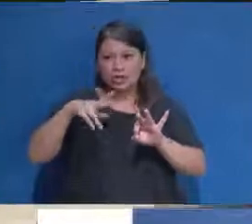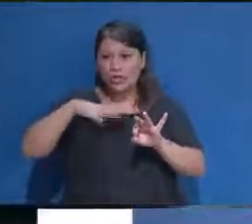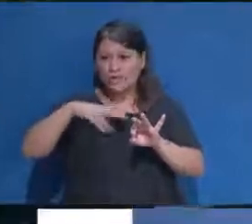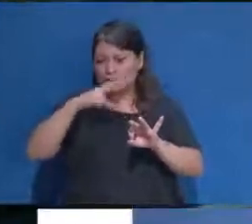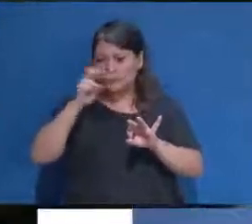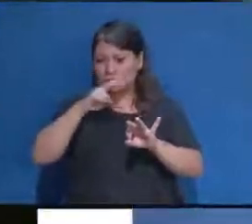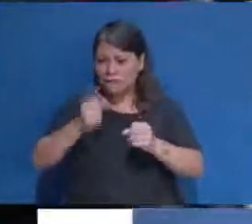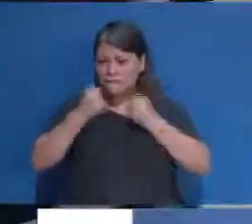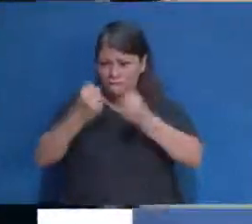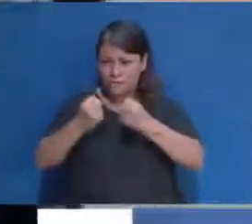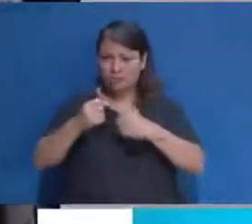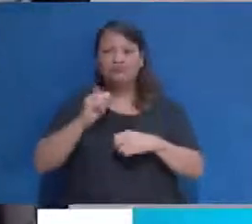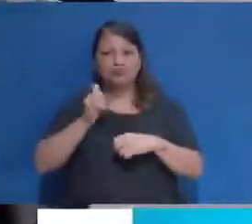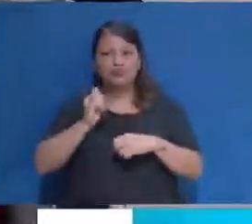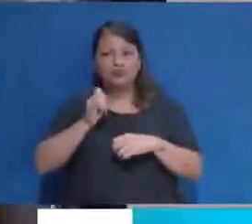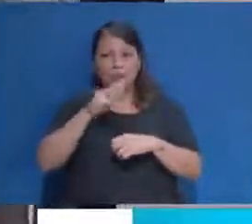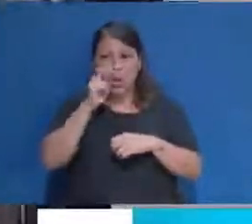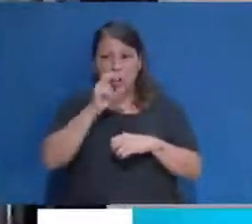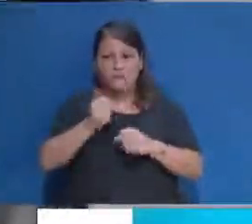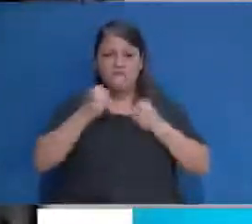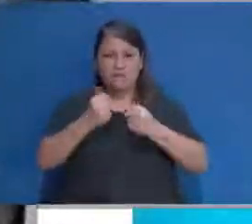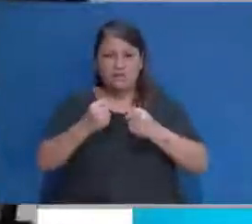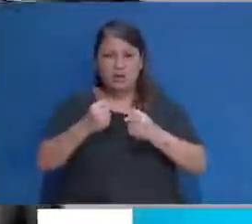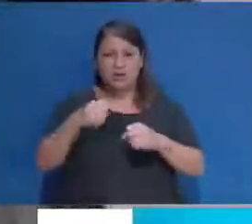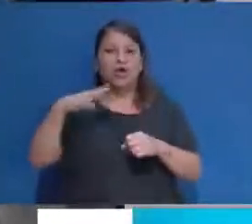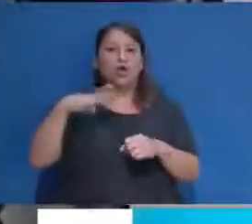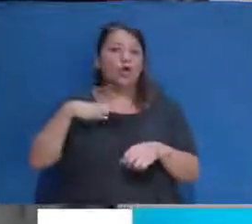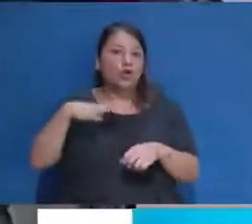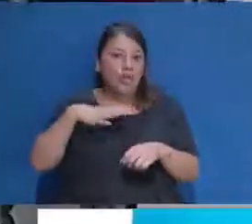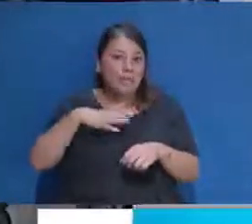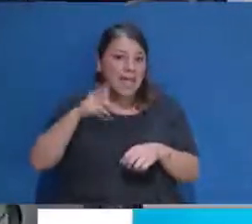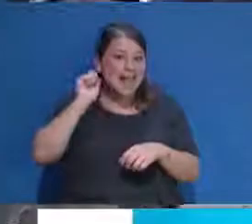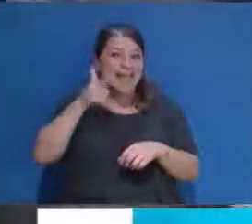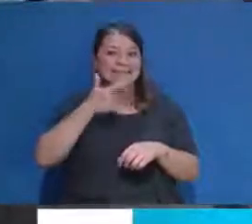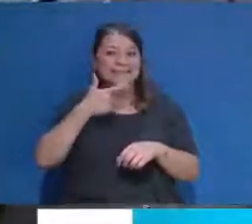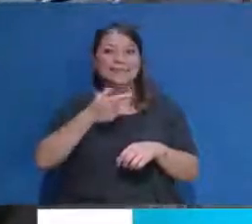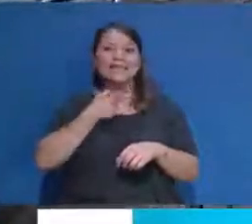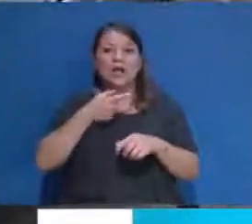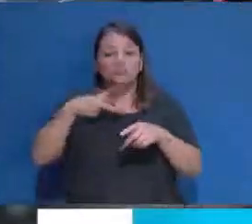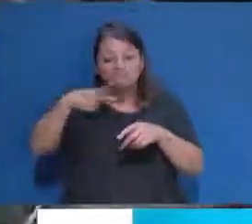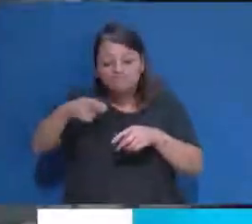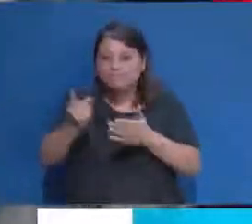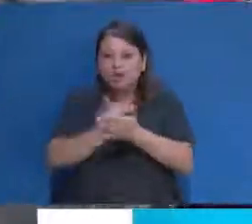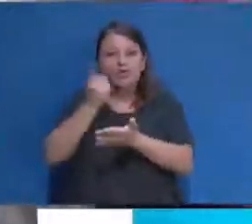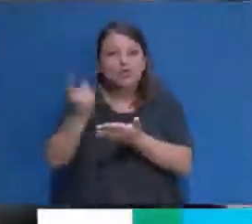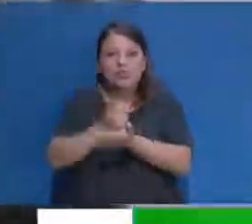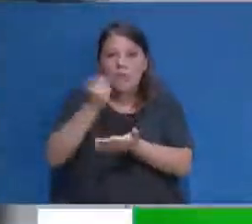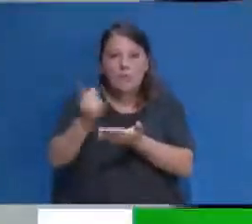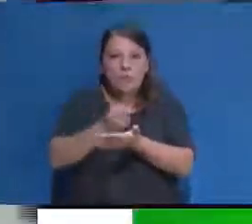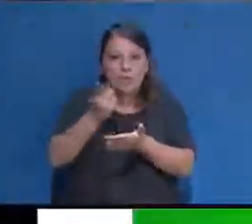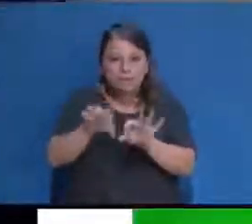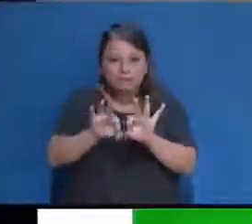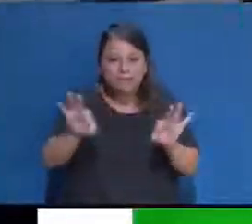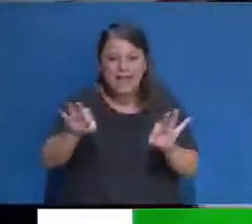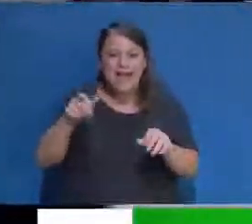es muy fuerte exacto se siente muy fuerte el olor todavía están intentando cortar el gas porque no pueden no pueden actuar hasta el chico